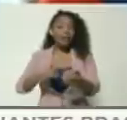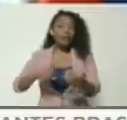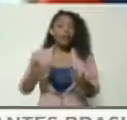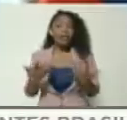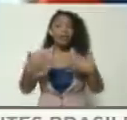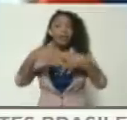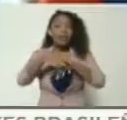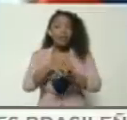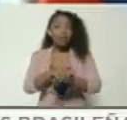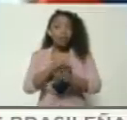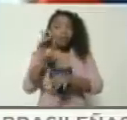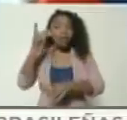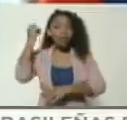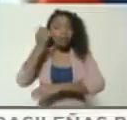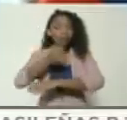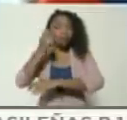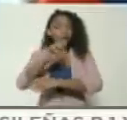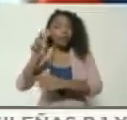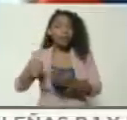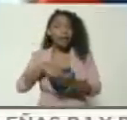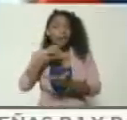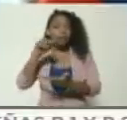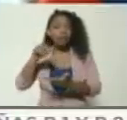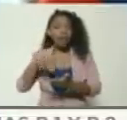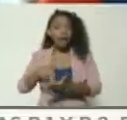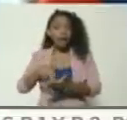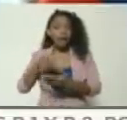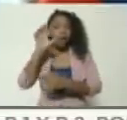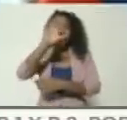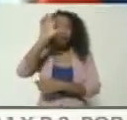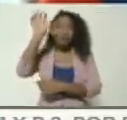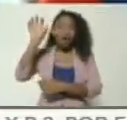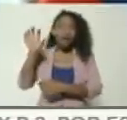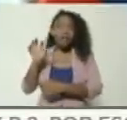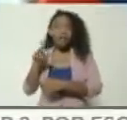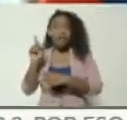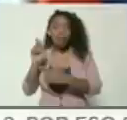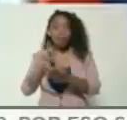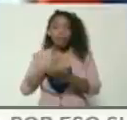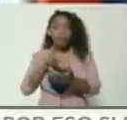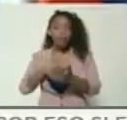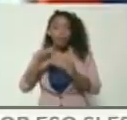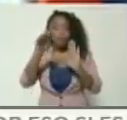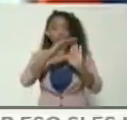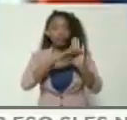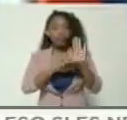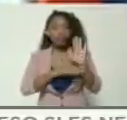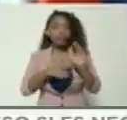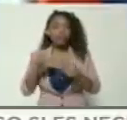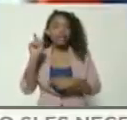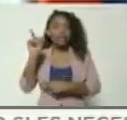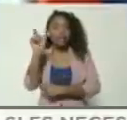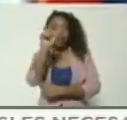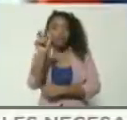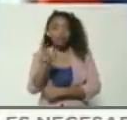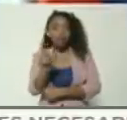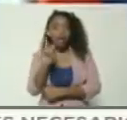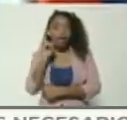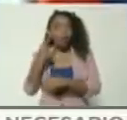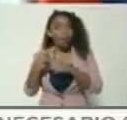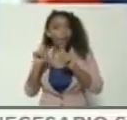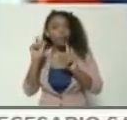las jurisdicciones penales nacionales de los países que son parte del Estatuto de Roma. En otras